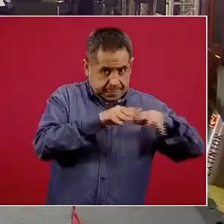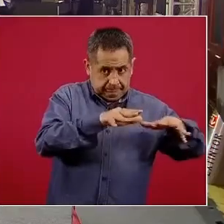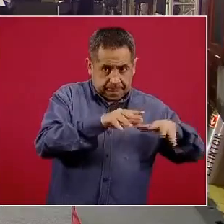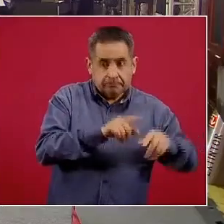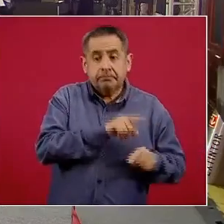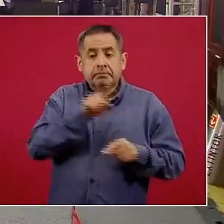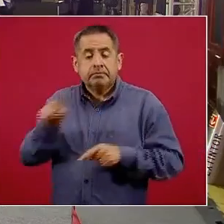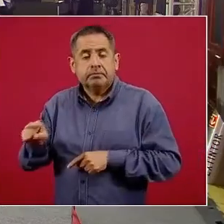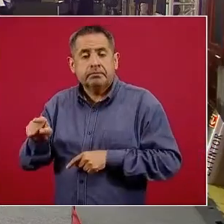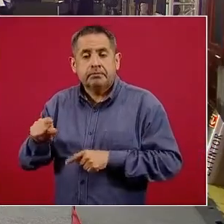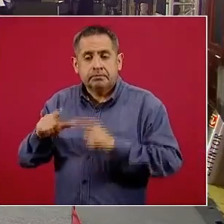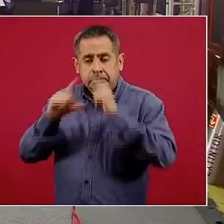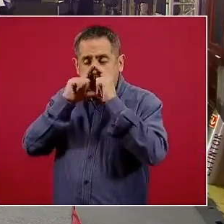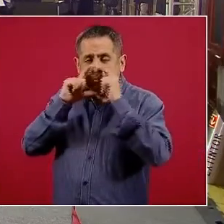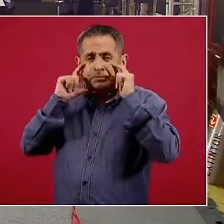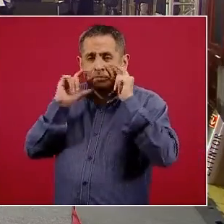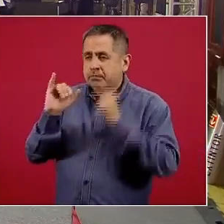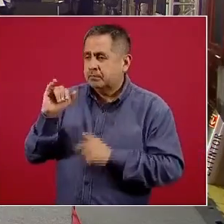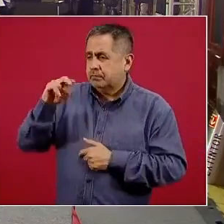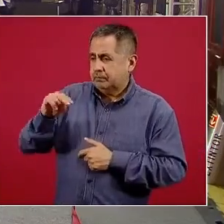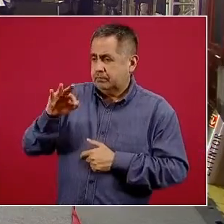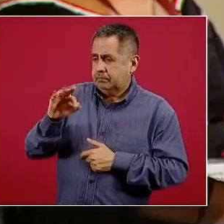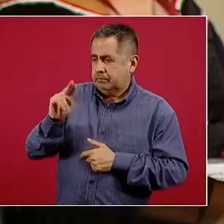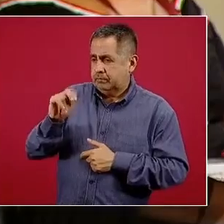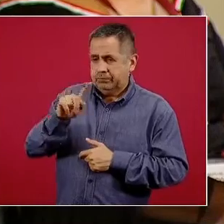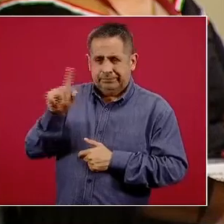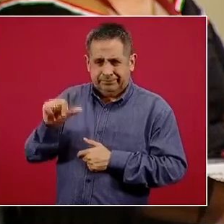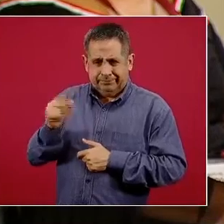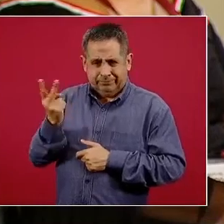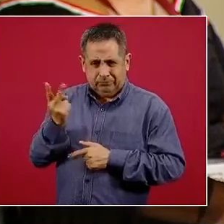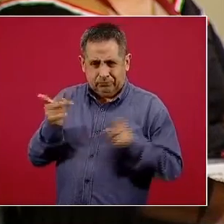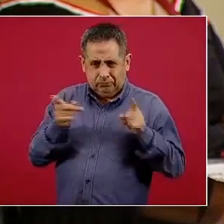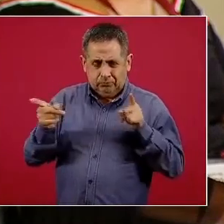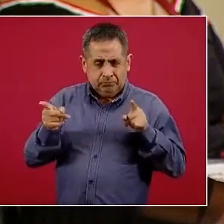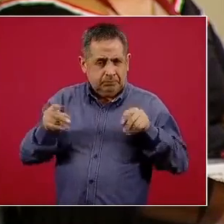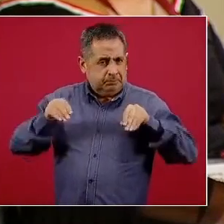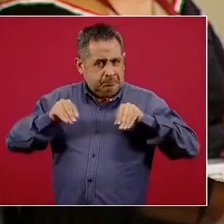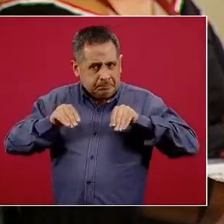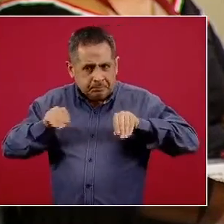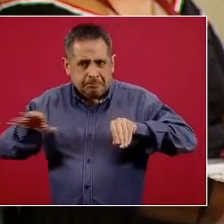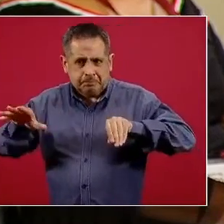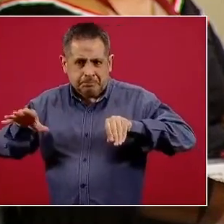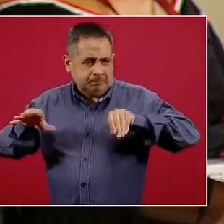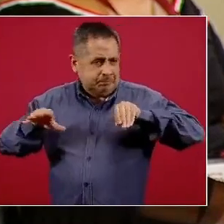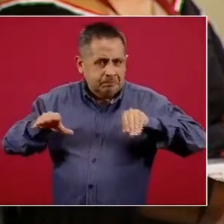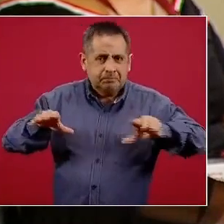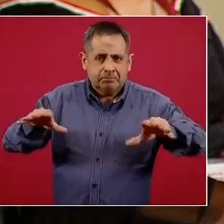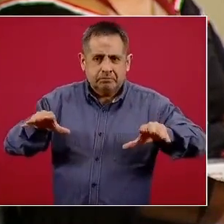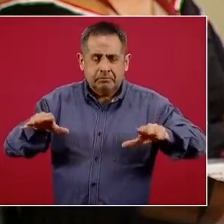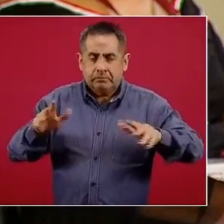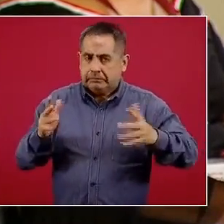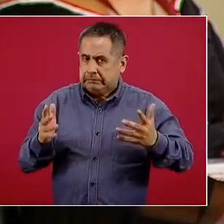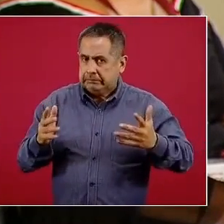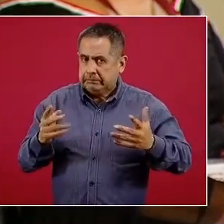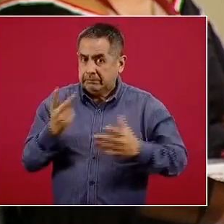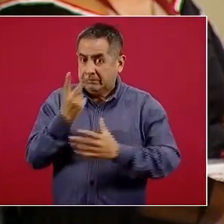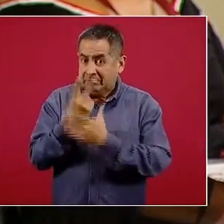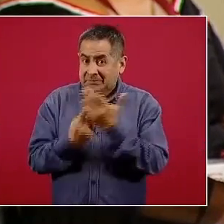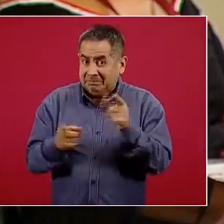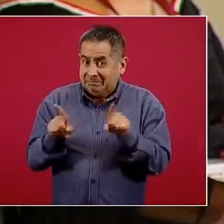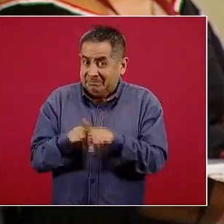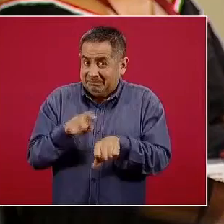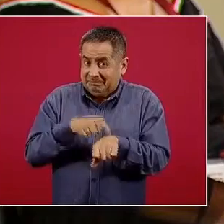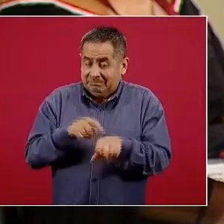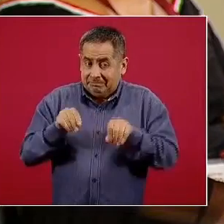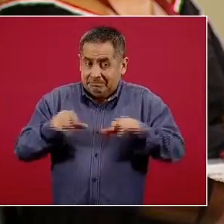el virus del SARS-CoV-2 y la influenza, ¿qué más debe de saber la población? ¿Qué más debe de entender para aplicarla